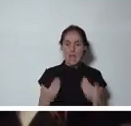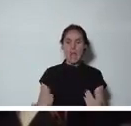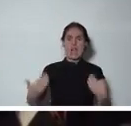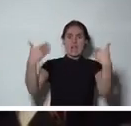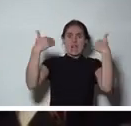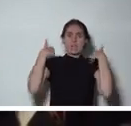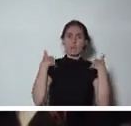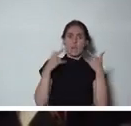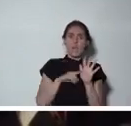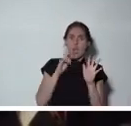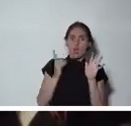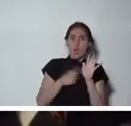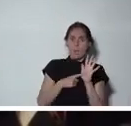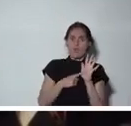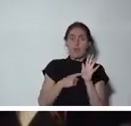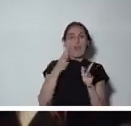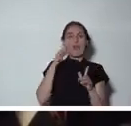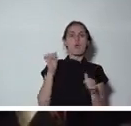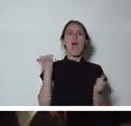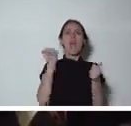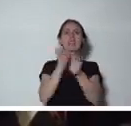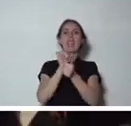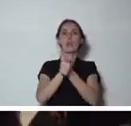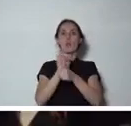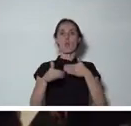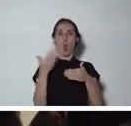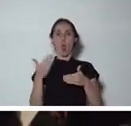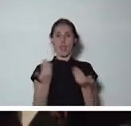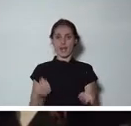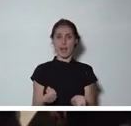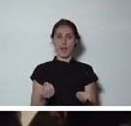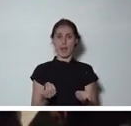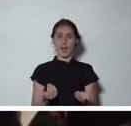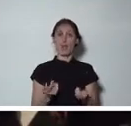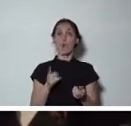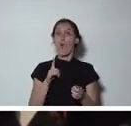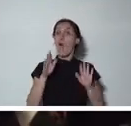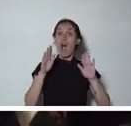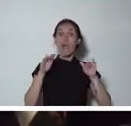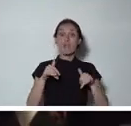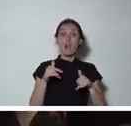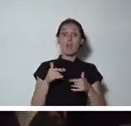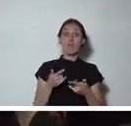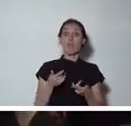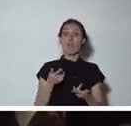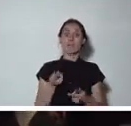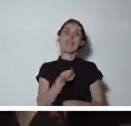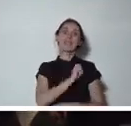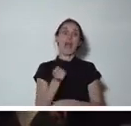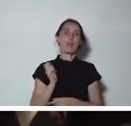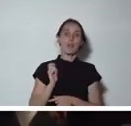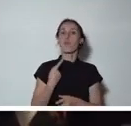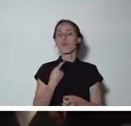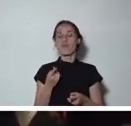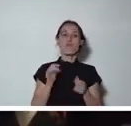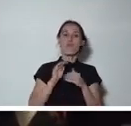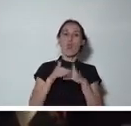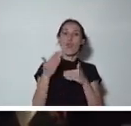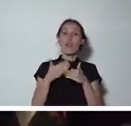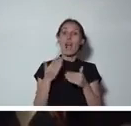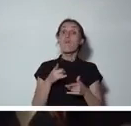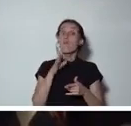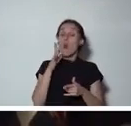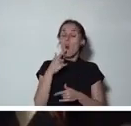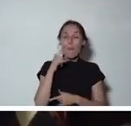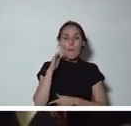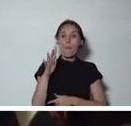sobre la esclavitud moderna sobre la acumulación por la más absoluta desposesión desp posern a las mujeres del tiempo de